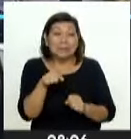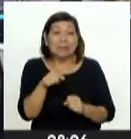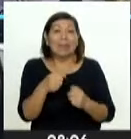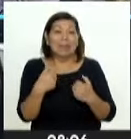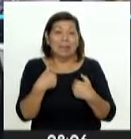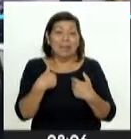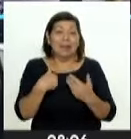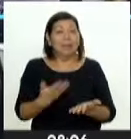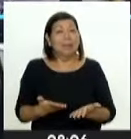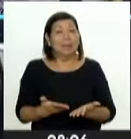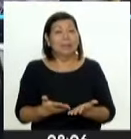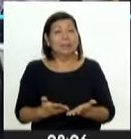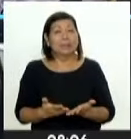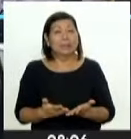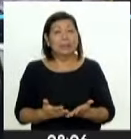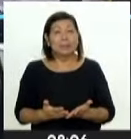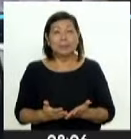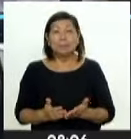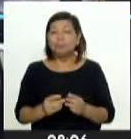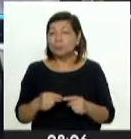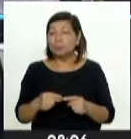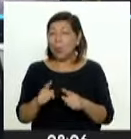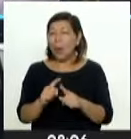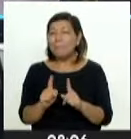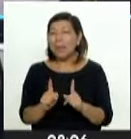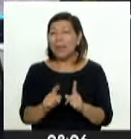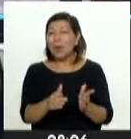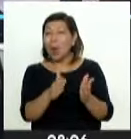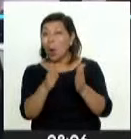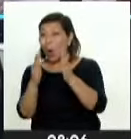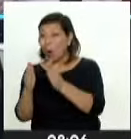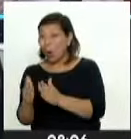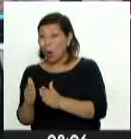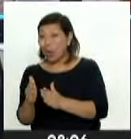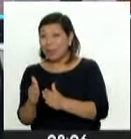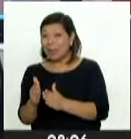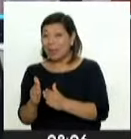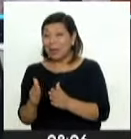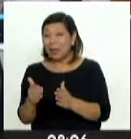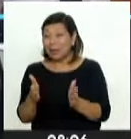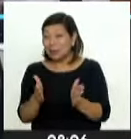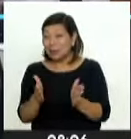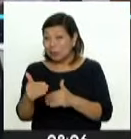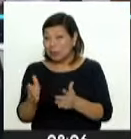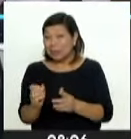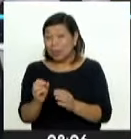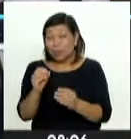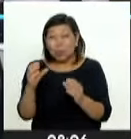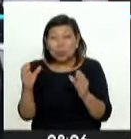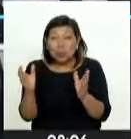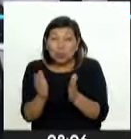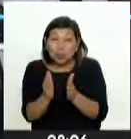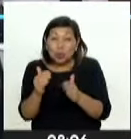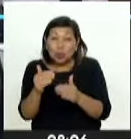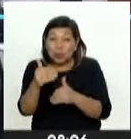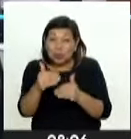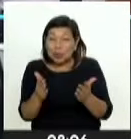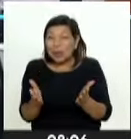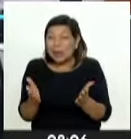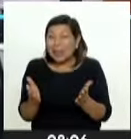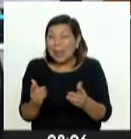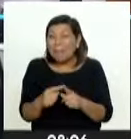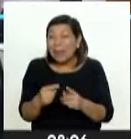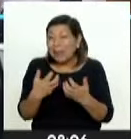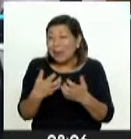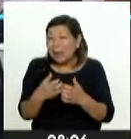tienen tasas bien competitivas. En cambio, hacia el otro lado, las entidades pequeñas, las cajas chiquitas, las financieras chiquitas,